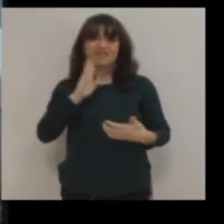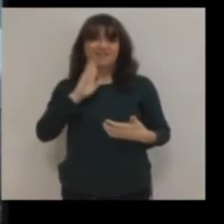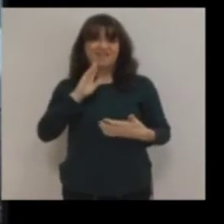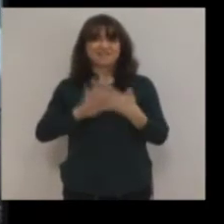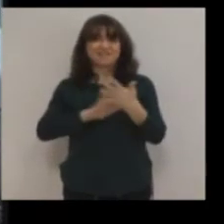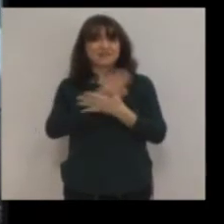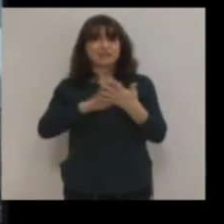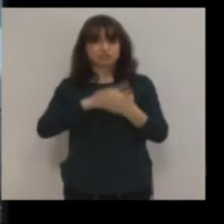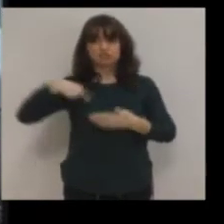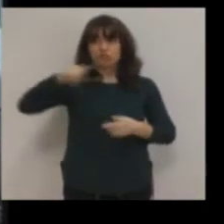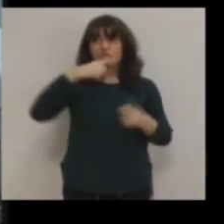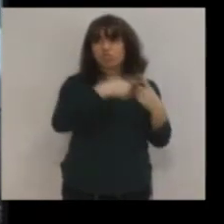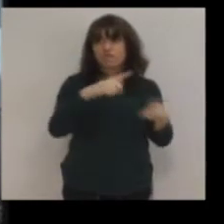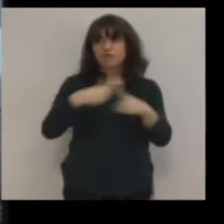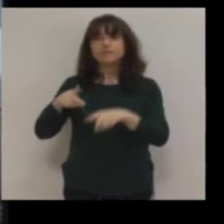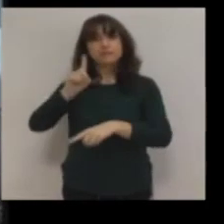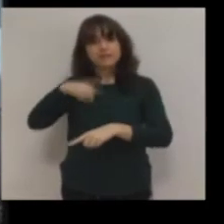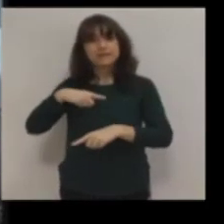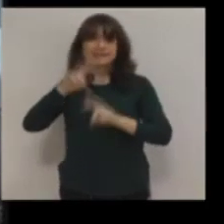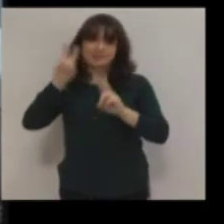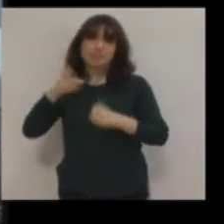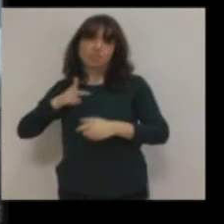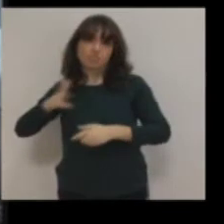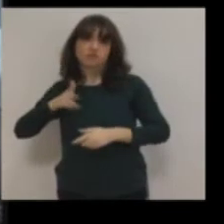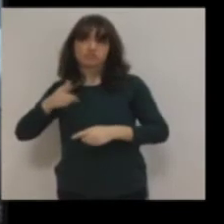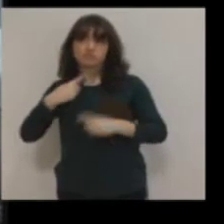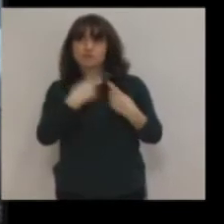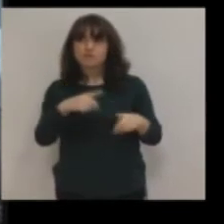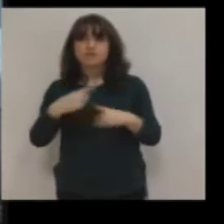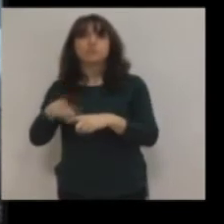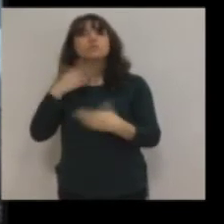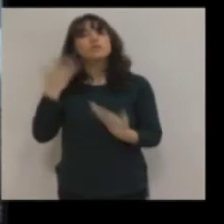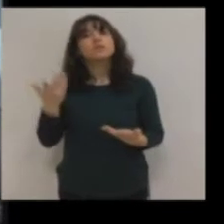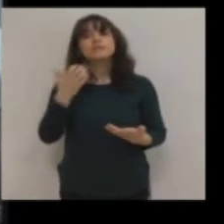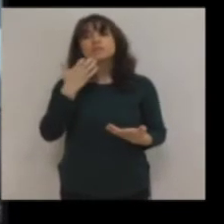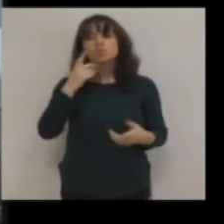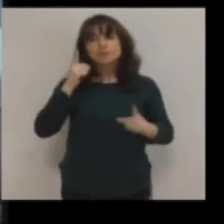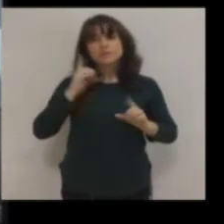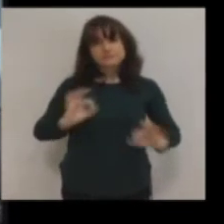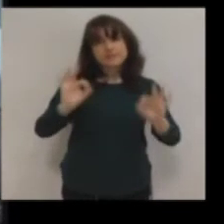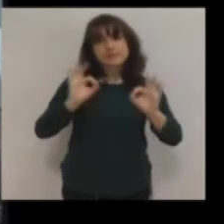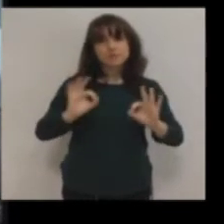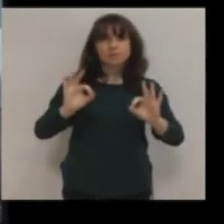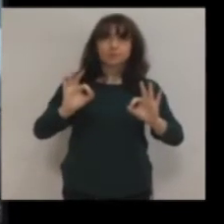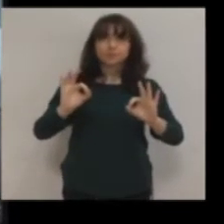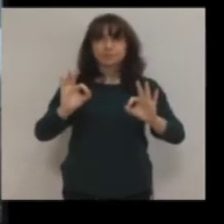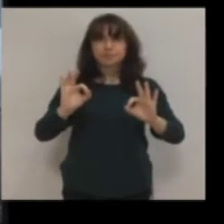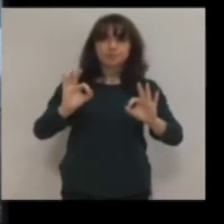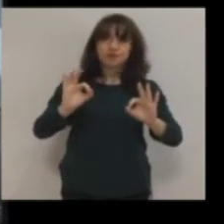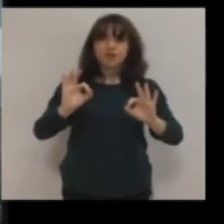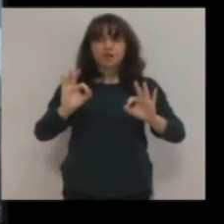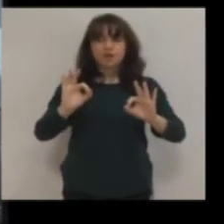somos iguales en derechos y por lo tanto una especialización demasiado